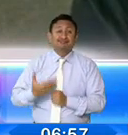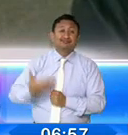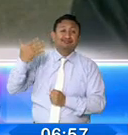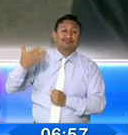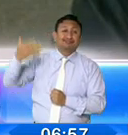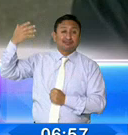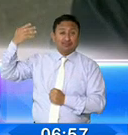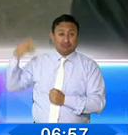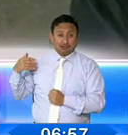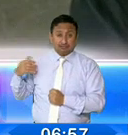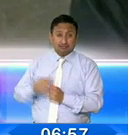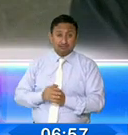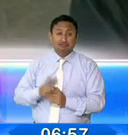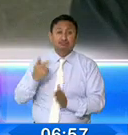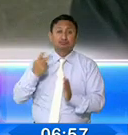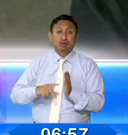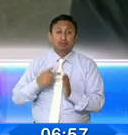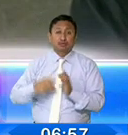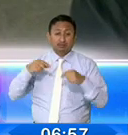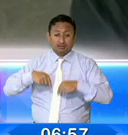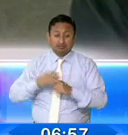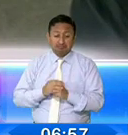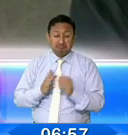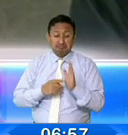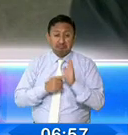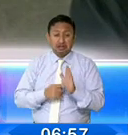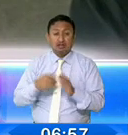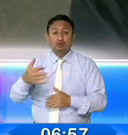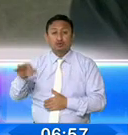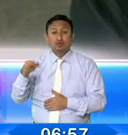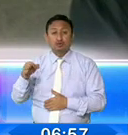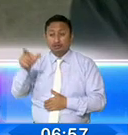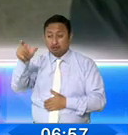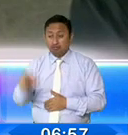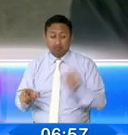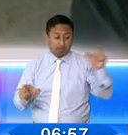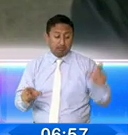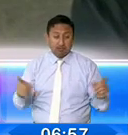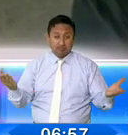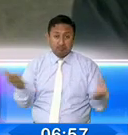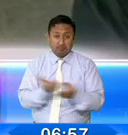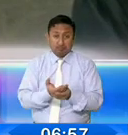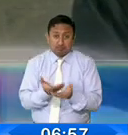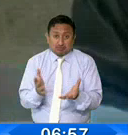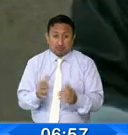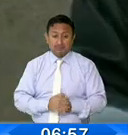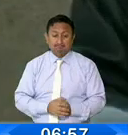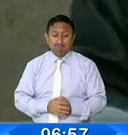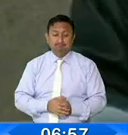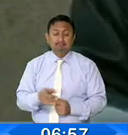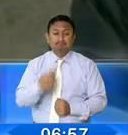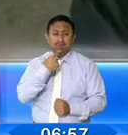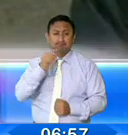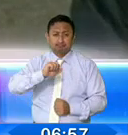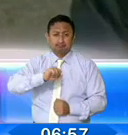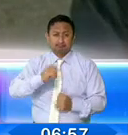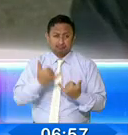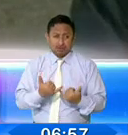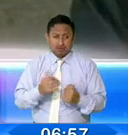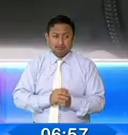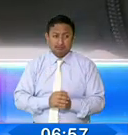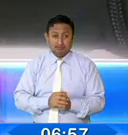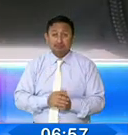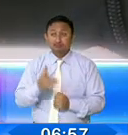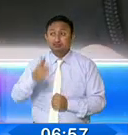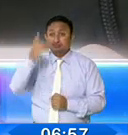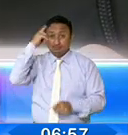de lo que ocurrió, no recoge los documentos de las partes de lo que ocurrió. Verde Soto también señaló que no se podía discutir un acuerdo